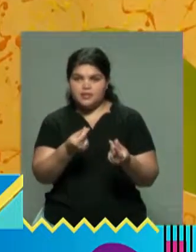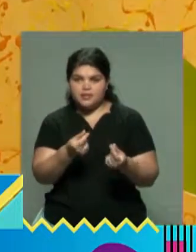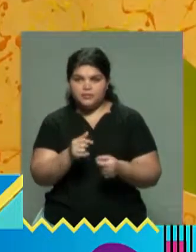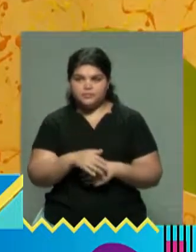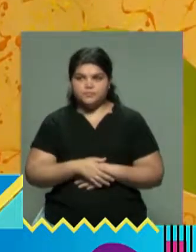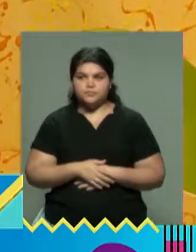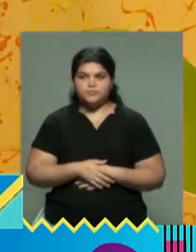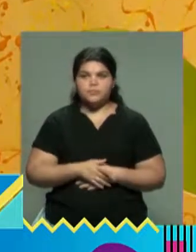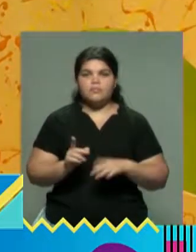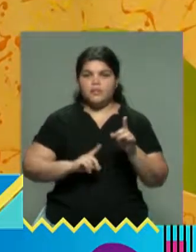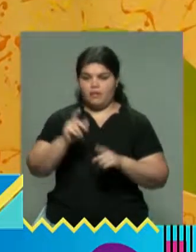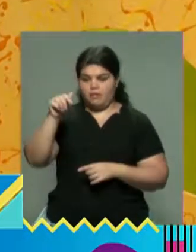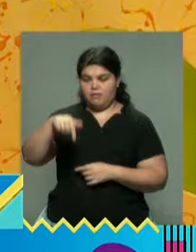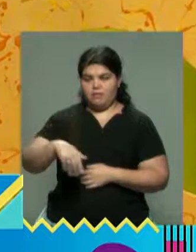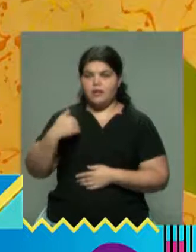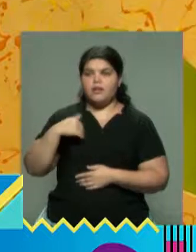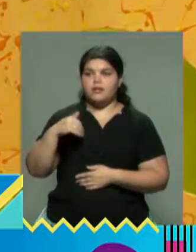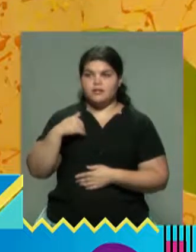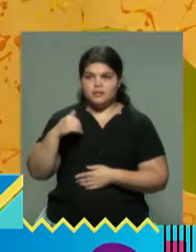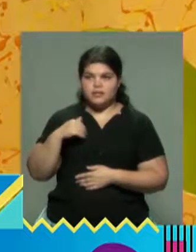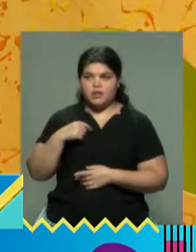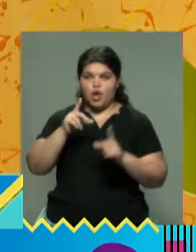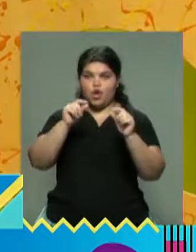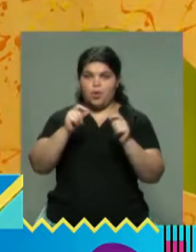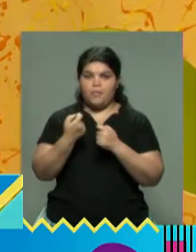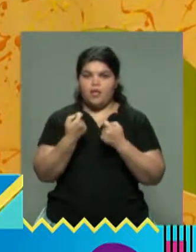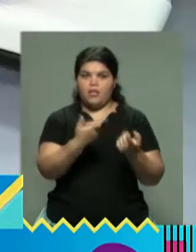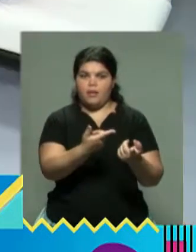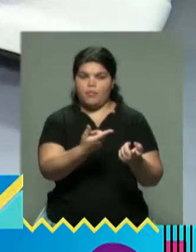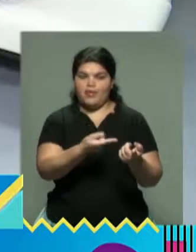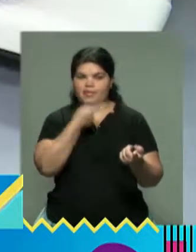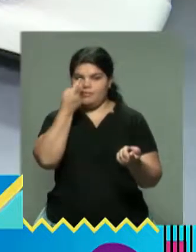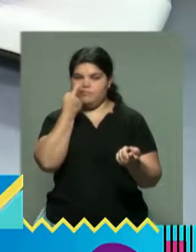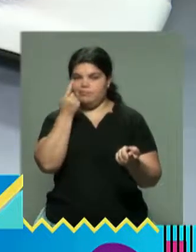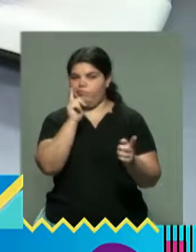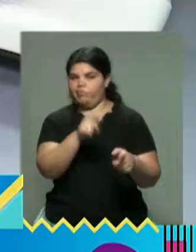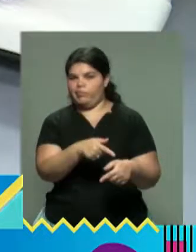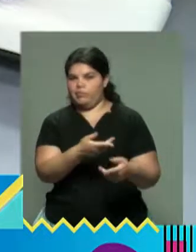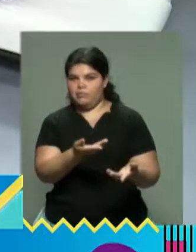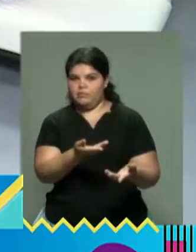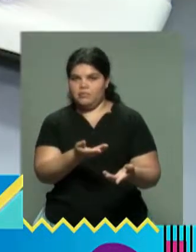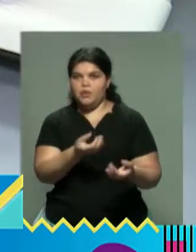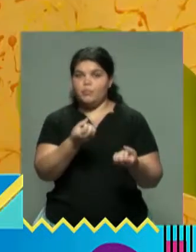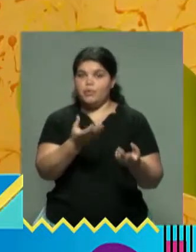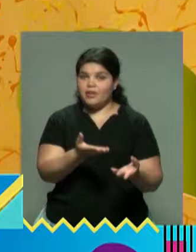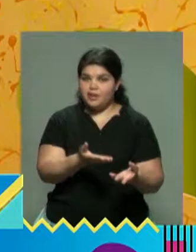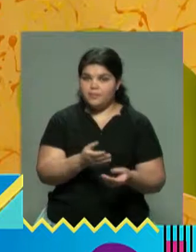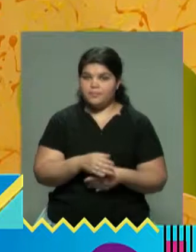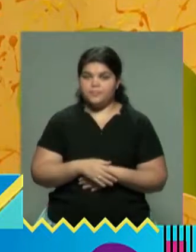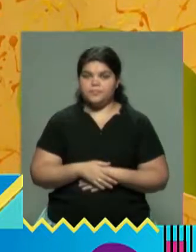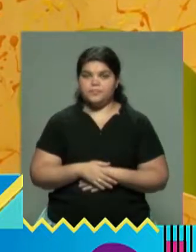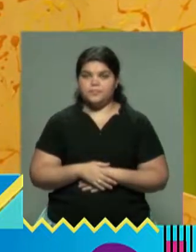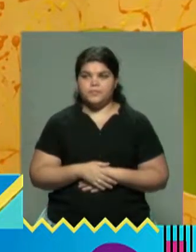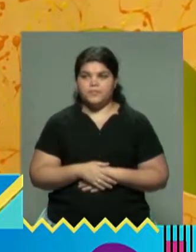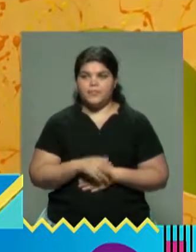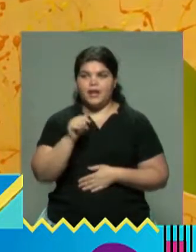un contrato que te esté salvaguardando y diciendo donde vos le anticipaste las cosas que pueden llegar a suceder. Y se anticipa todo. O sea que bueno,